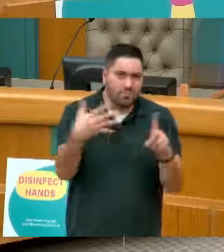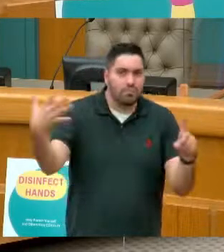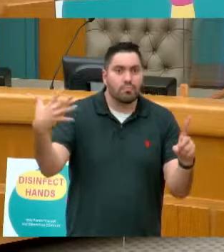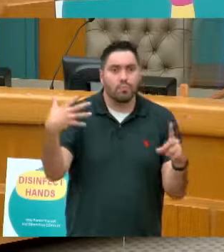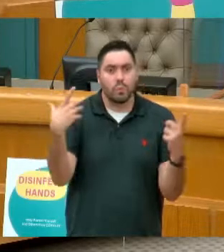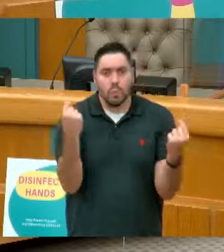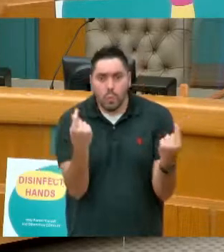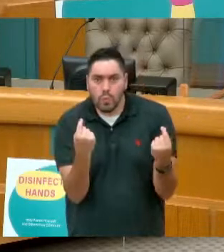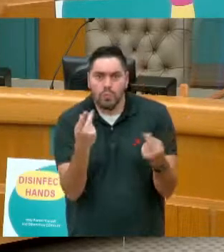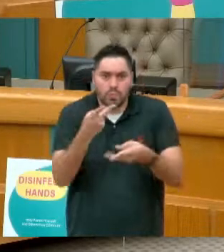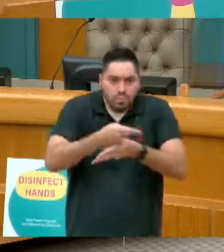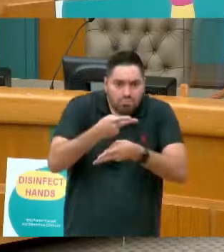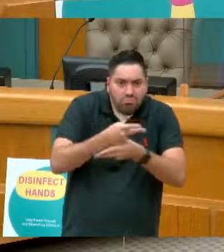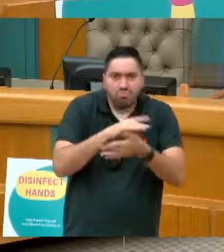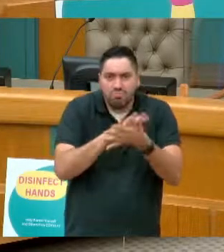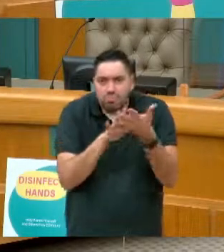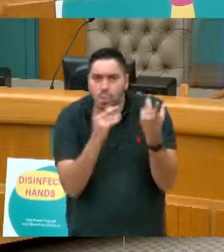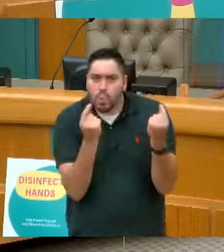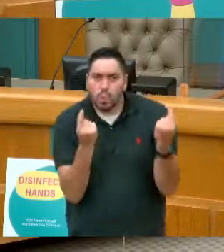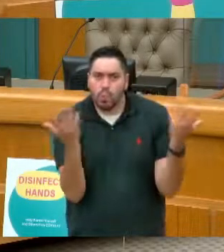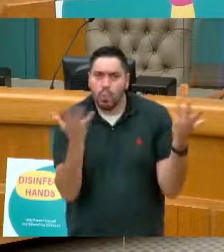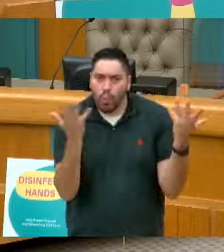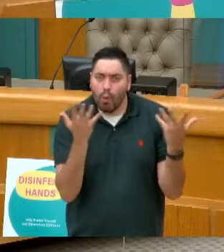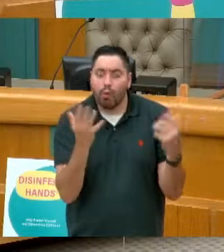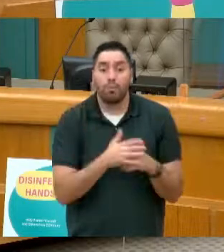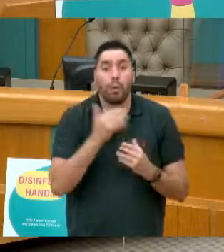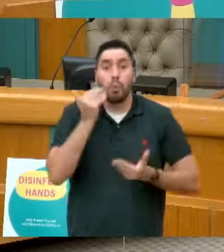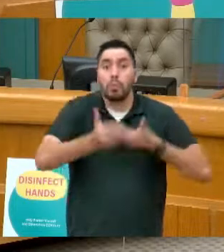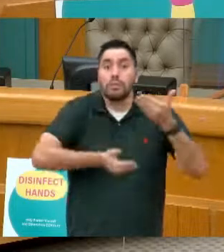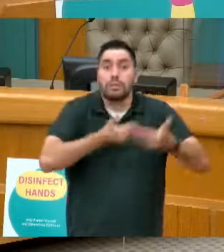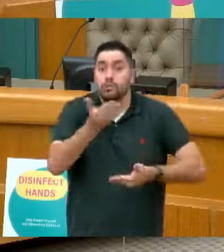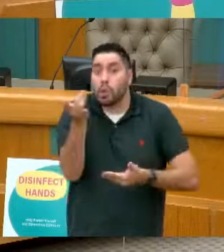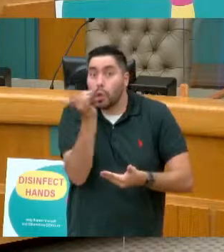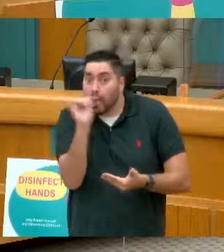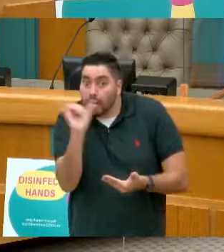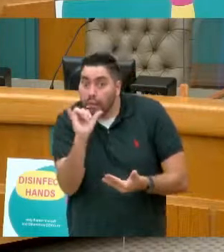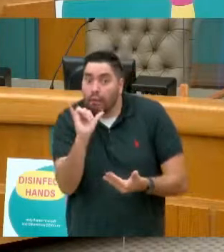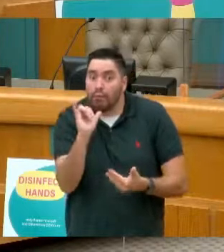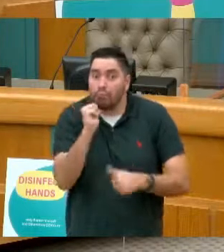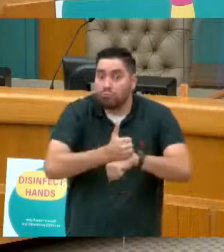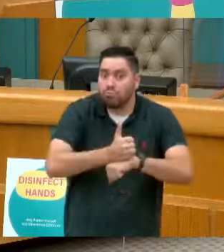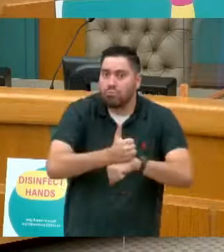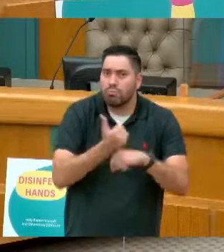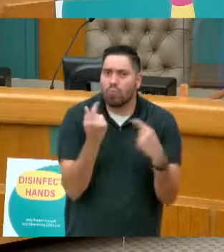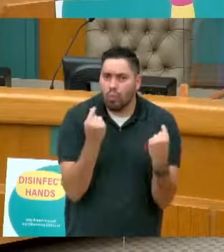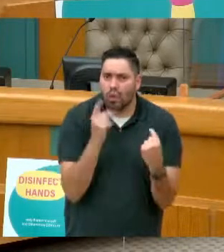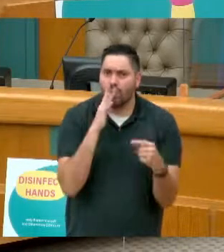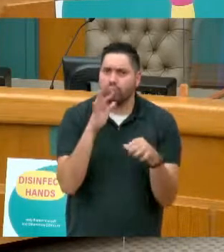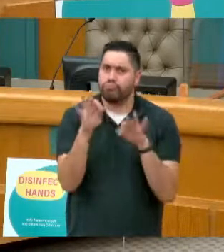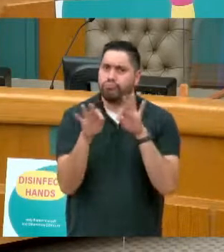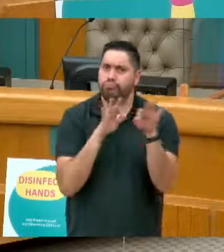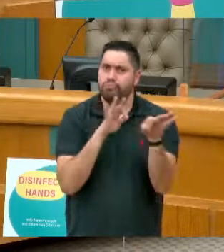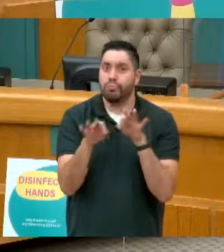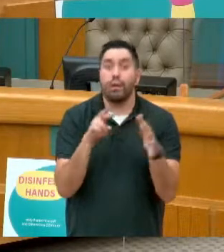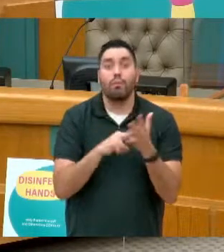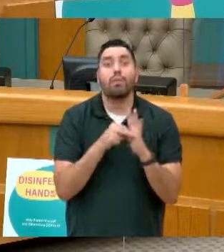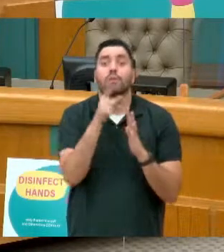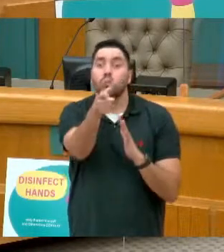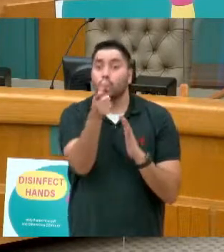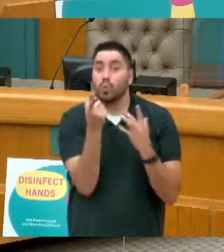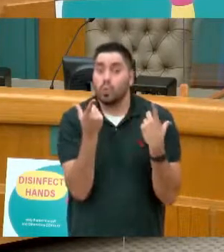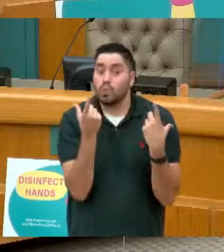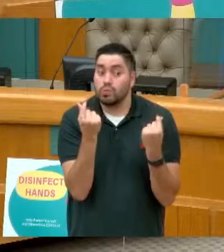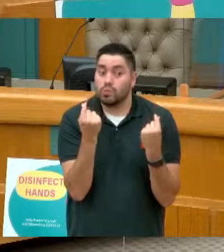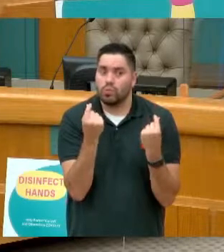Good afternoon, everyone. Barbara Canales, Nueces County Judge. Well, today our county clerk, in just a few moments, will be talking